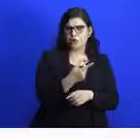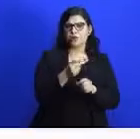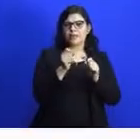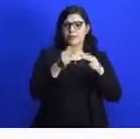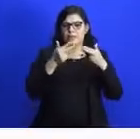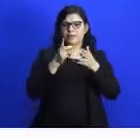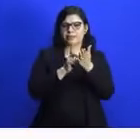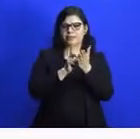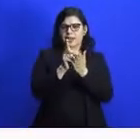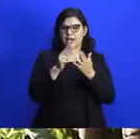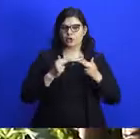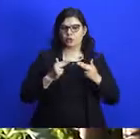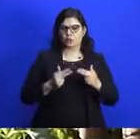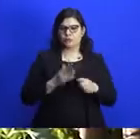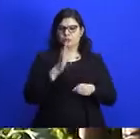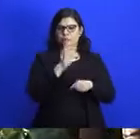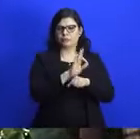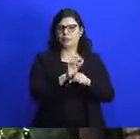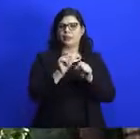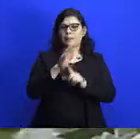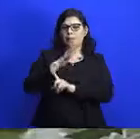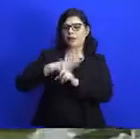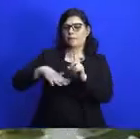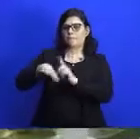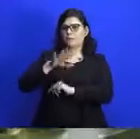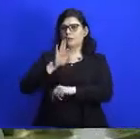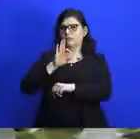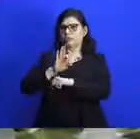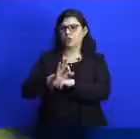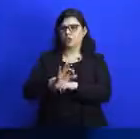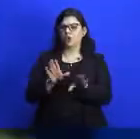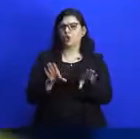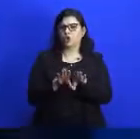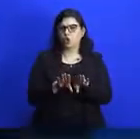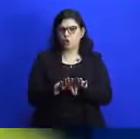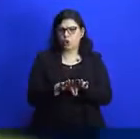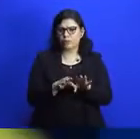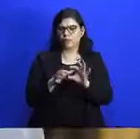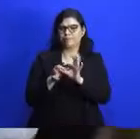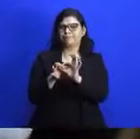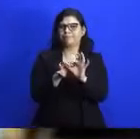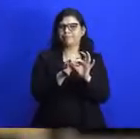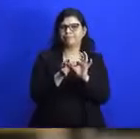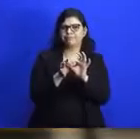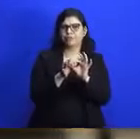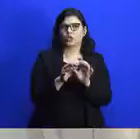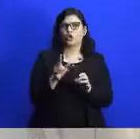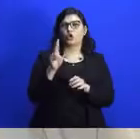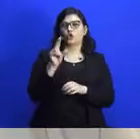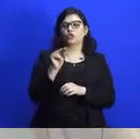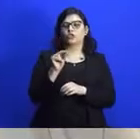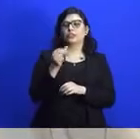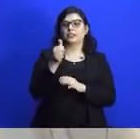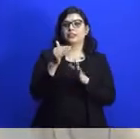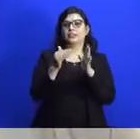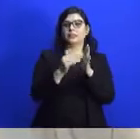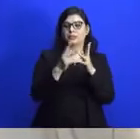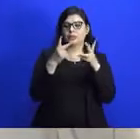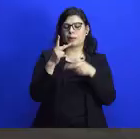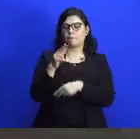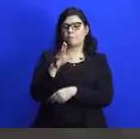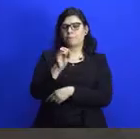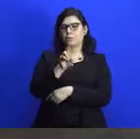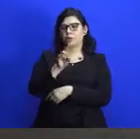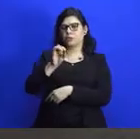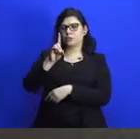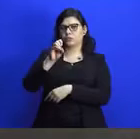humanos y al medio ambiente, trabajando de la mano con nuestros más de 86 mil proveedores. Adoptamos un